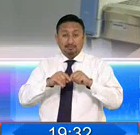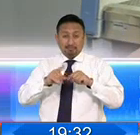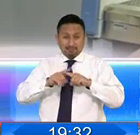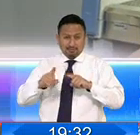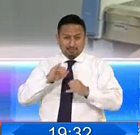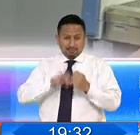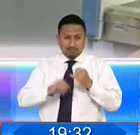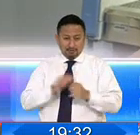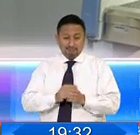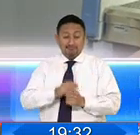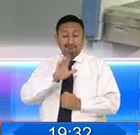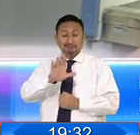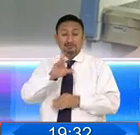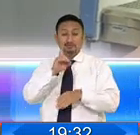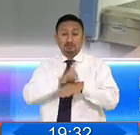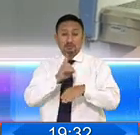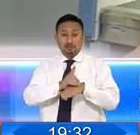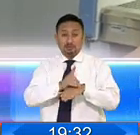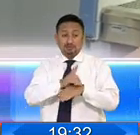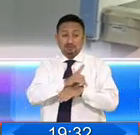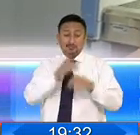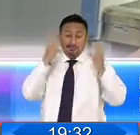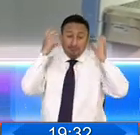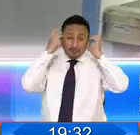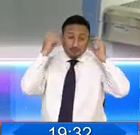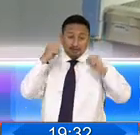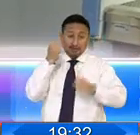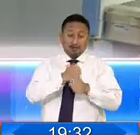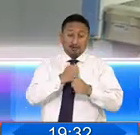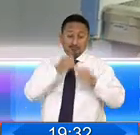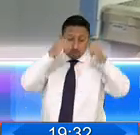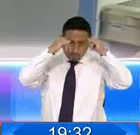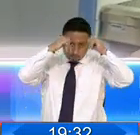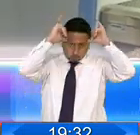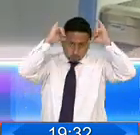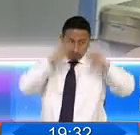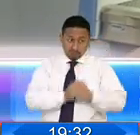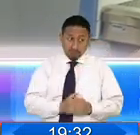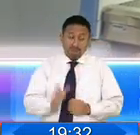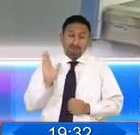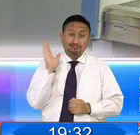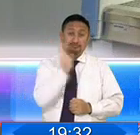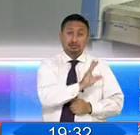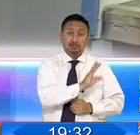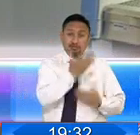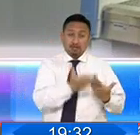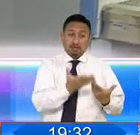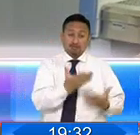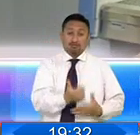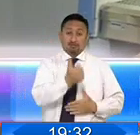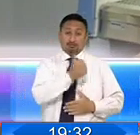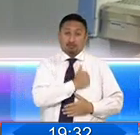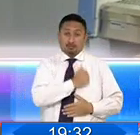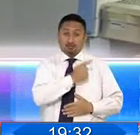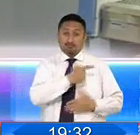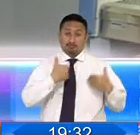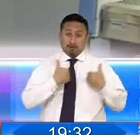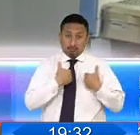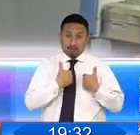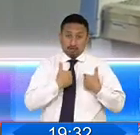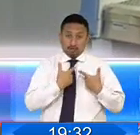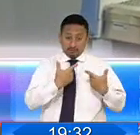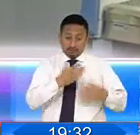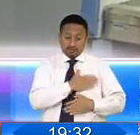5 médicos veterinarios que trabajan con vacas. Tal vez ellos tienen su preinmunidad por trabajar con